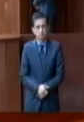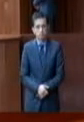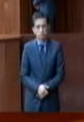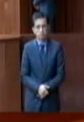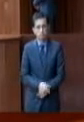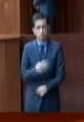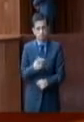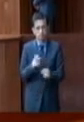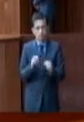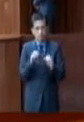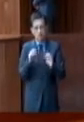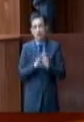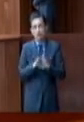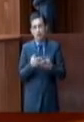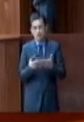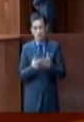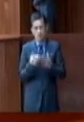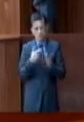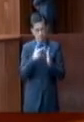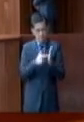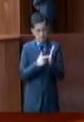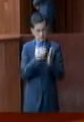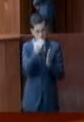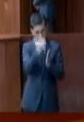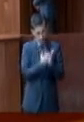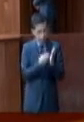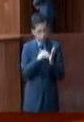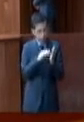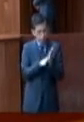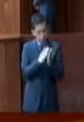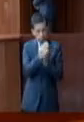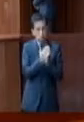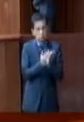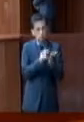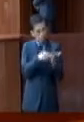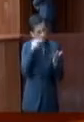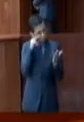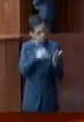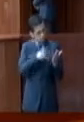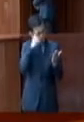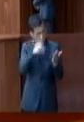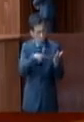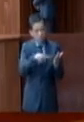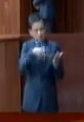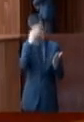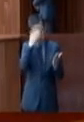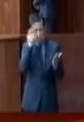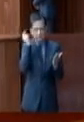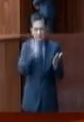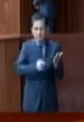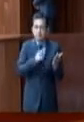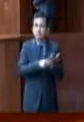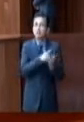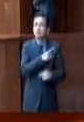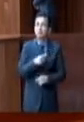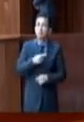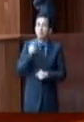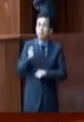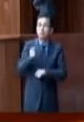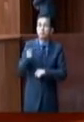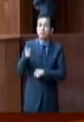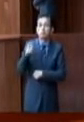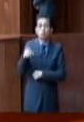sistematización de normas interpretación armónica se establece esta esta circunstancia